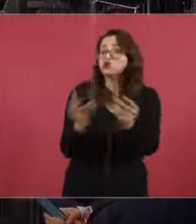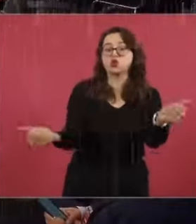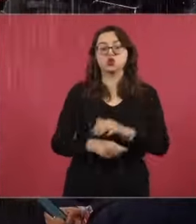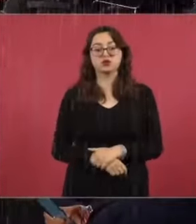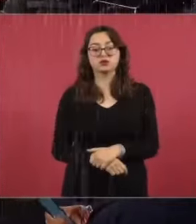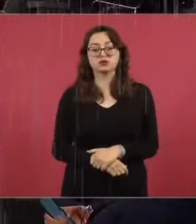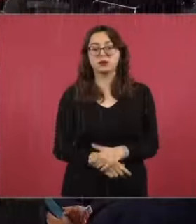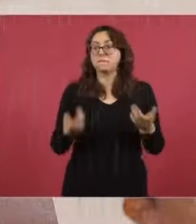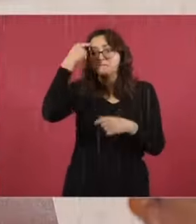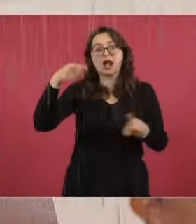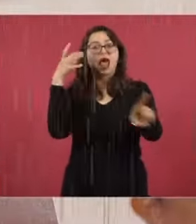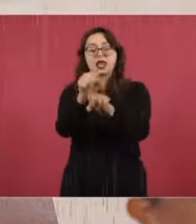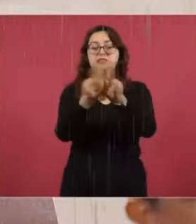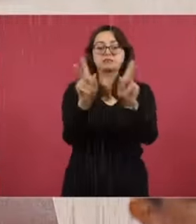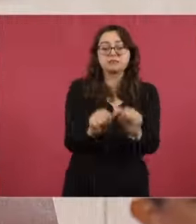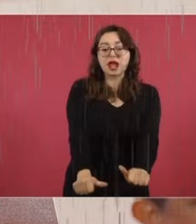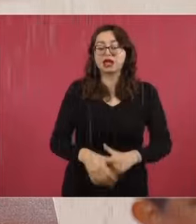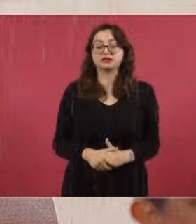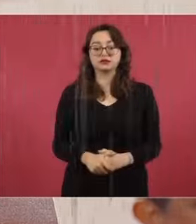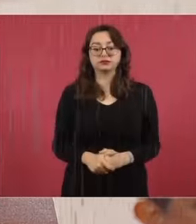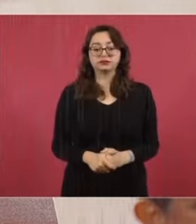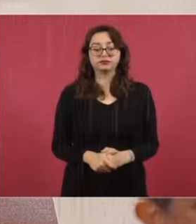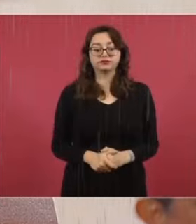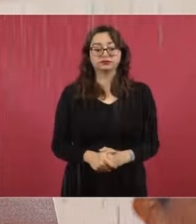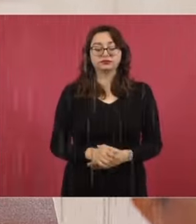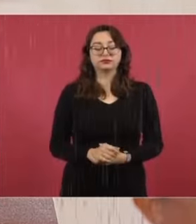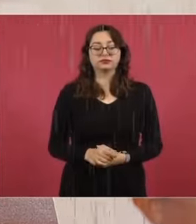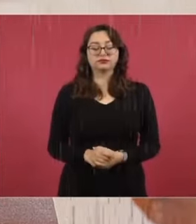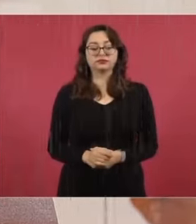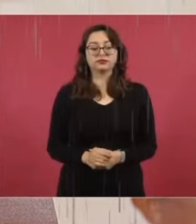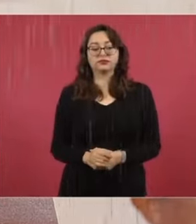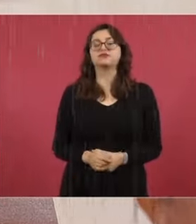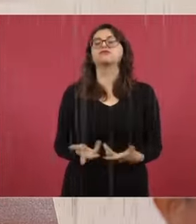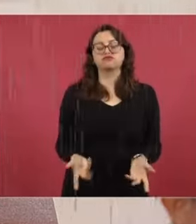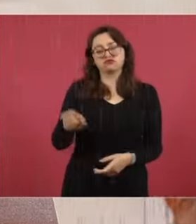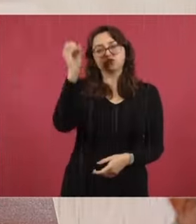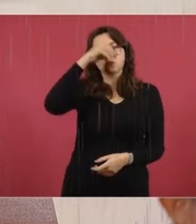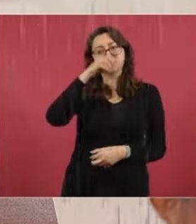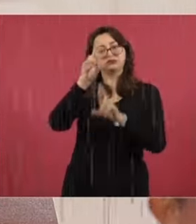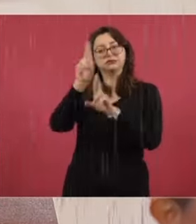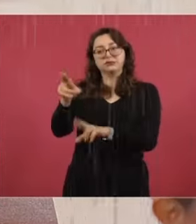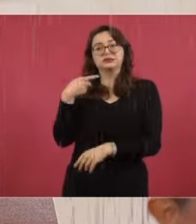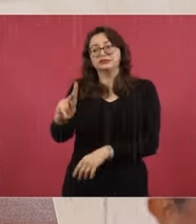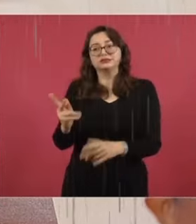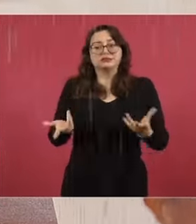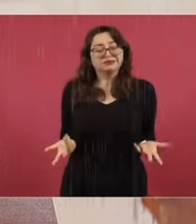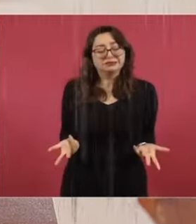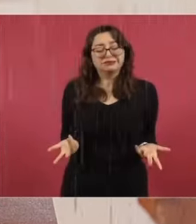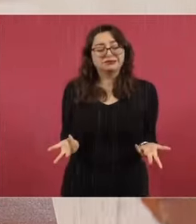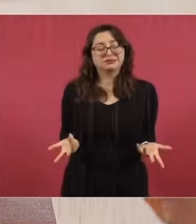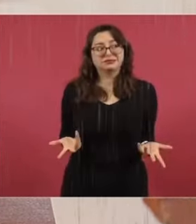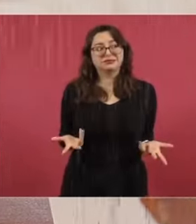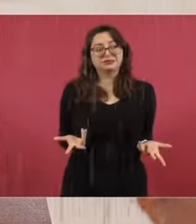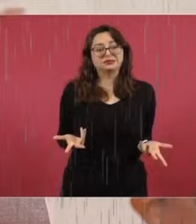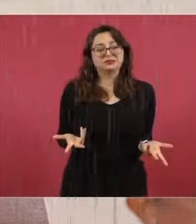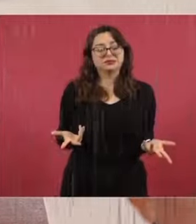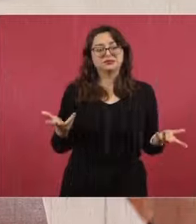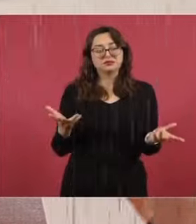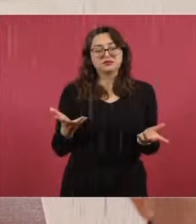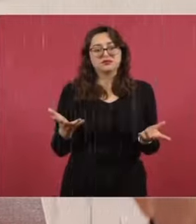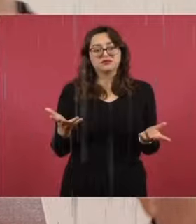presidente tener paz en México yo creo que este es muy respetable tu opinión Pero muchísima gente muchísima gente